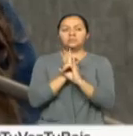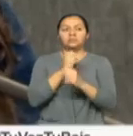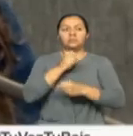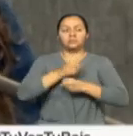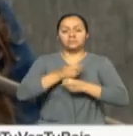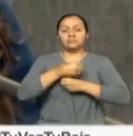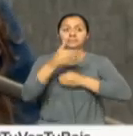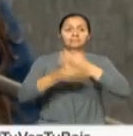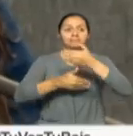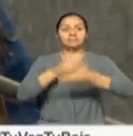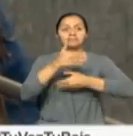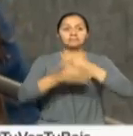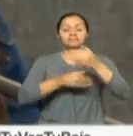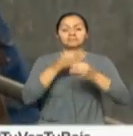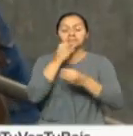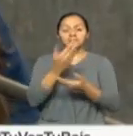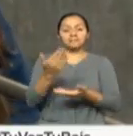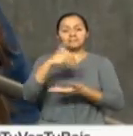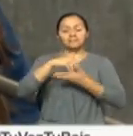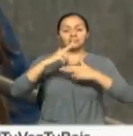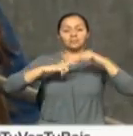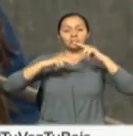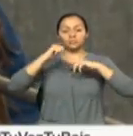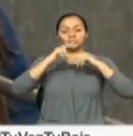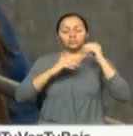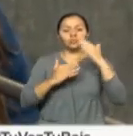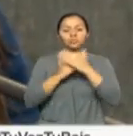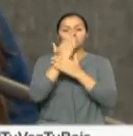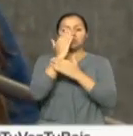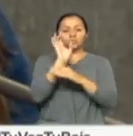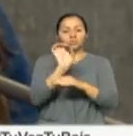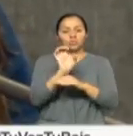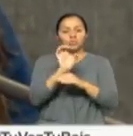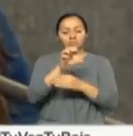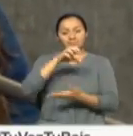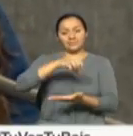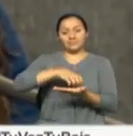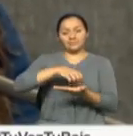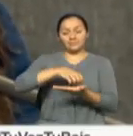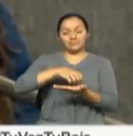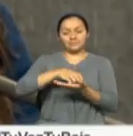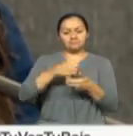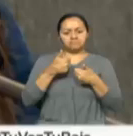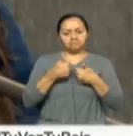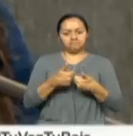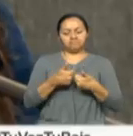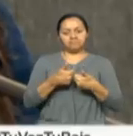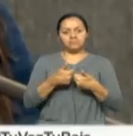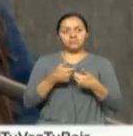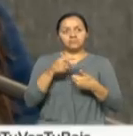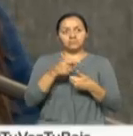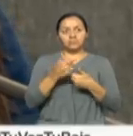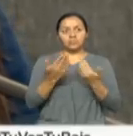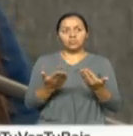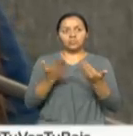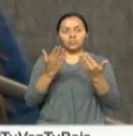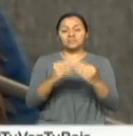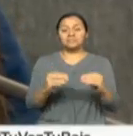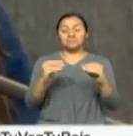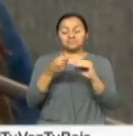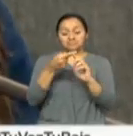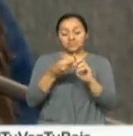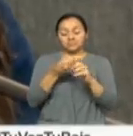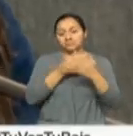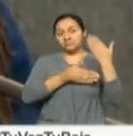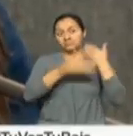emblemática que es fruto de la reconstrucción de un nuevo país y del cantón de época. Una obra que hace meses